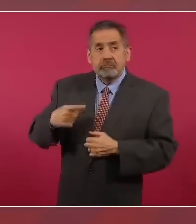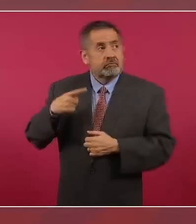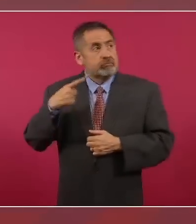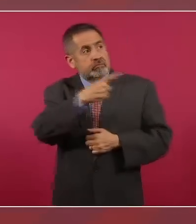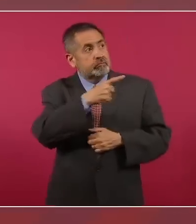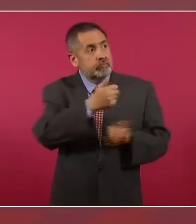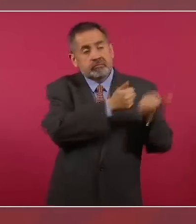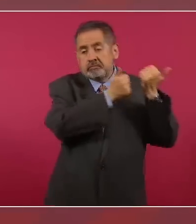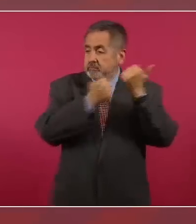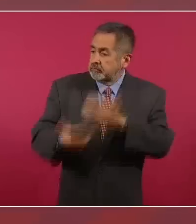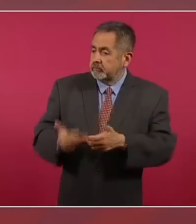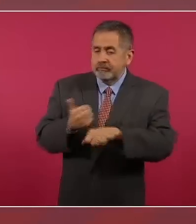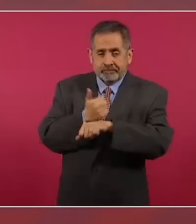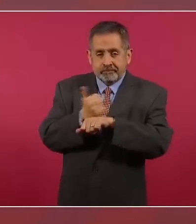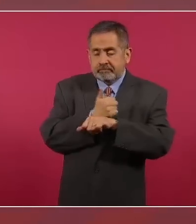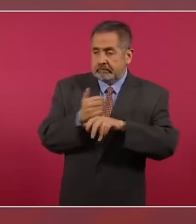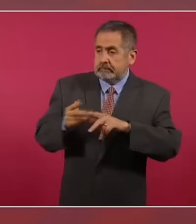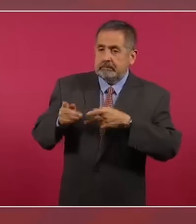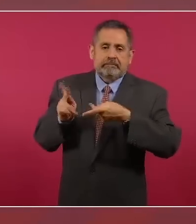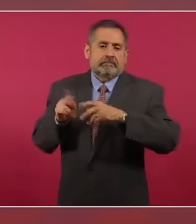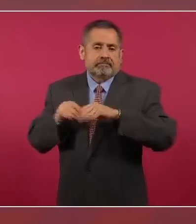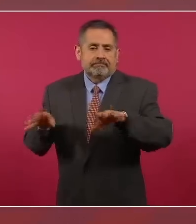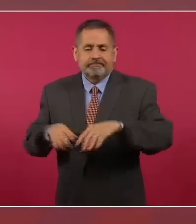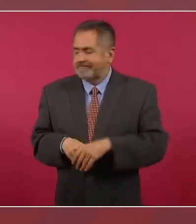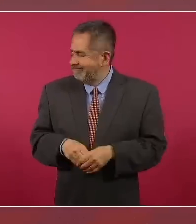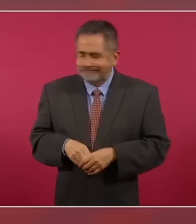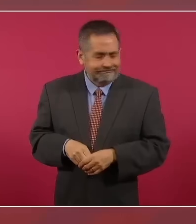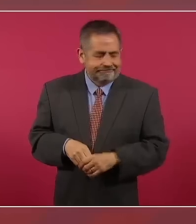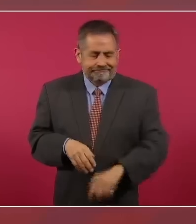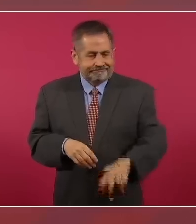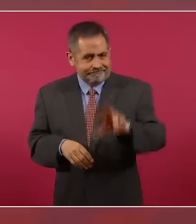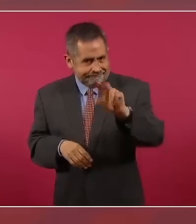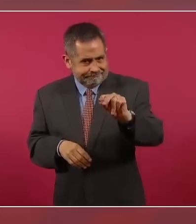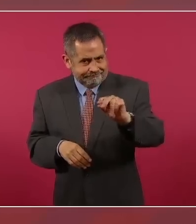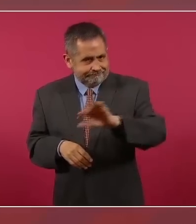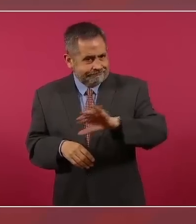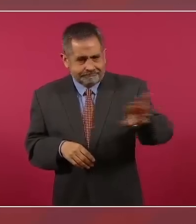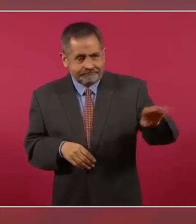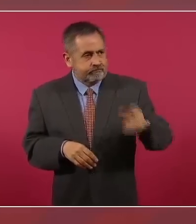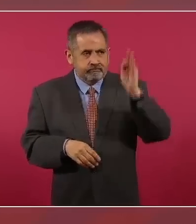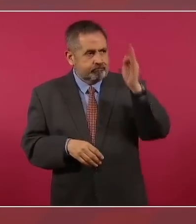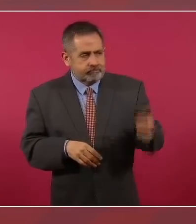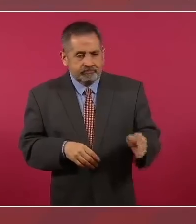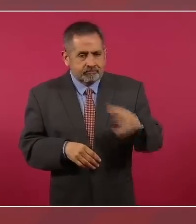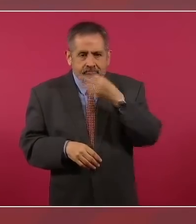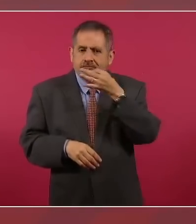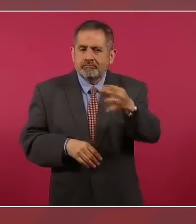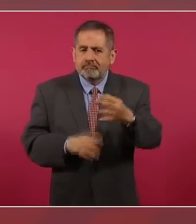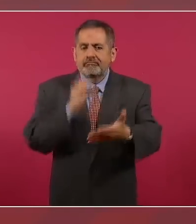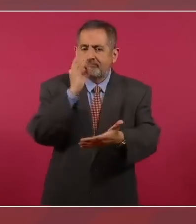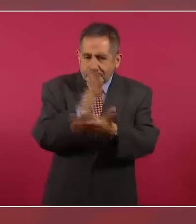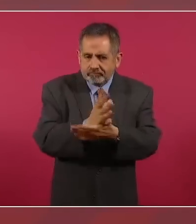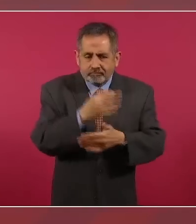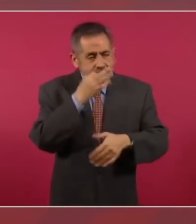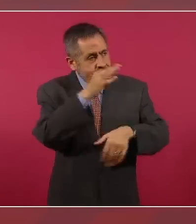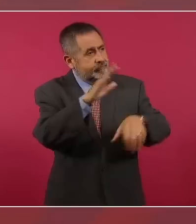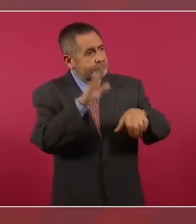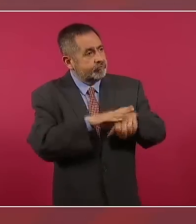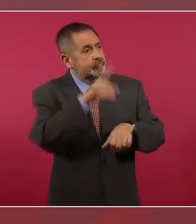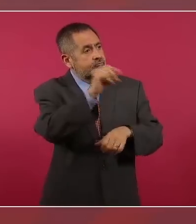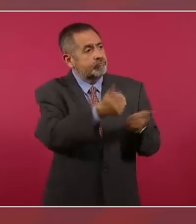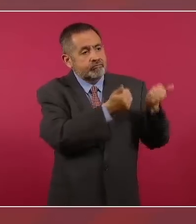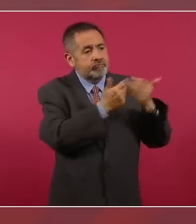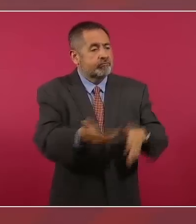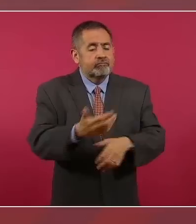el maíz amarillo. Pues no vamos a aceptar el maíz amarillo, de una vez, que se sepa.